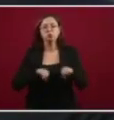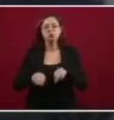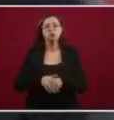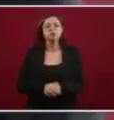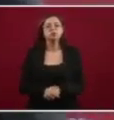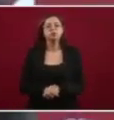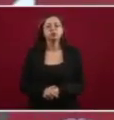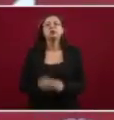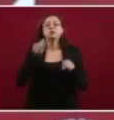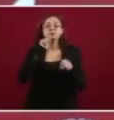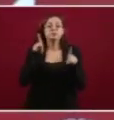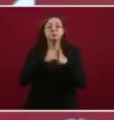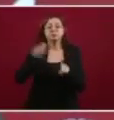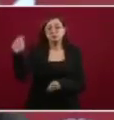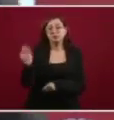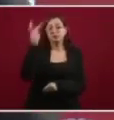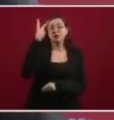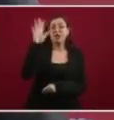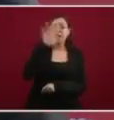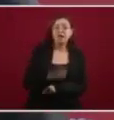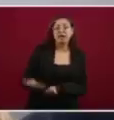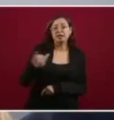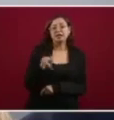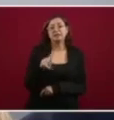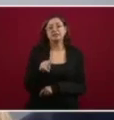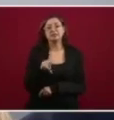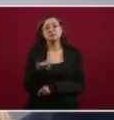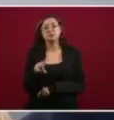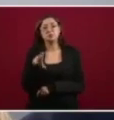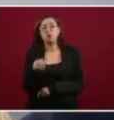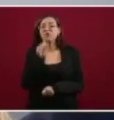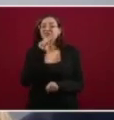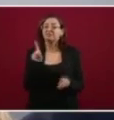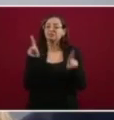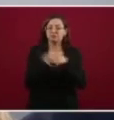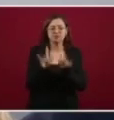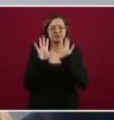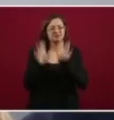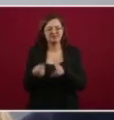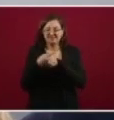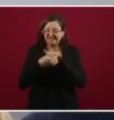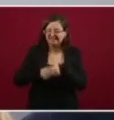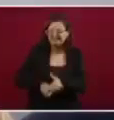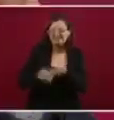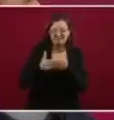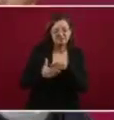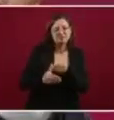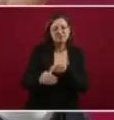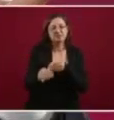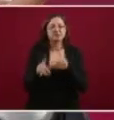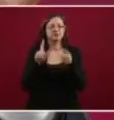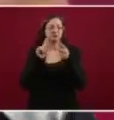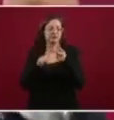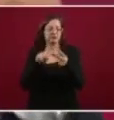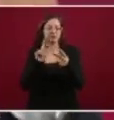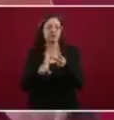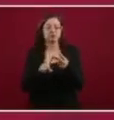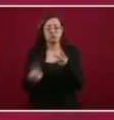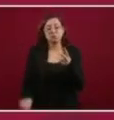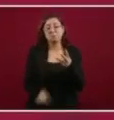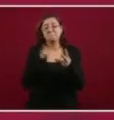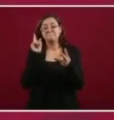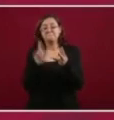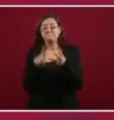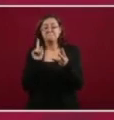Lo del Istmo también ya está por despegar, llevó tiempo, pero eso es segundo motor. Tercer